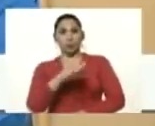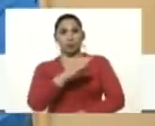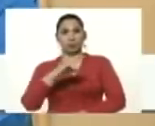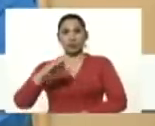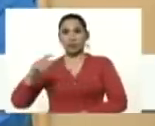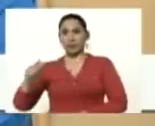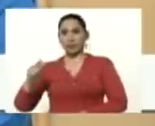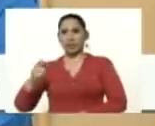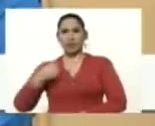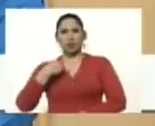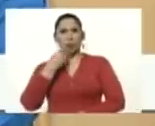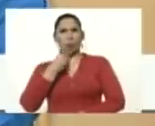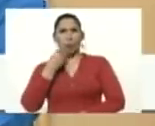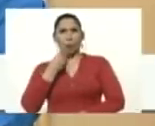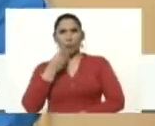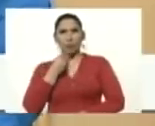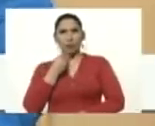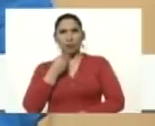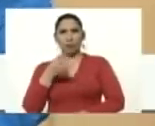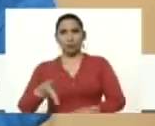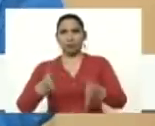yo era un chico del CCCT,